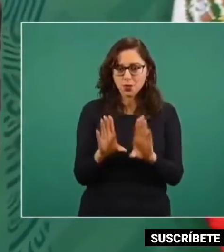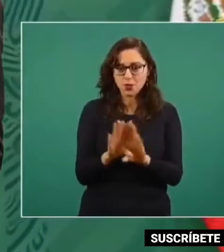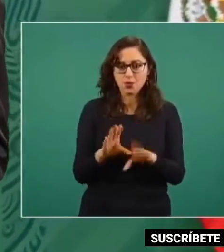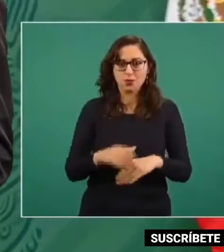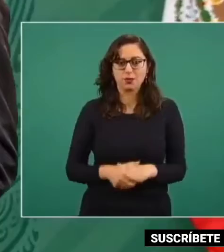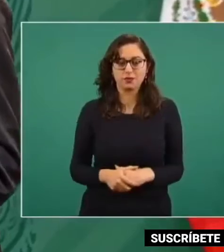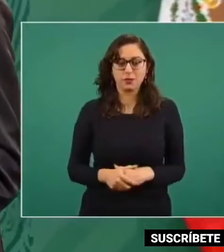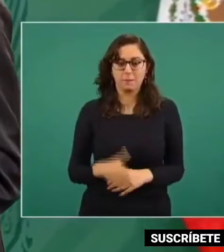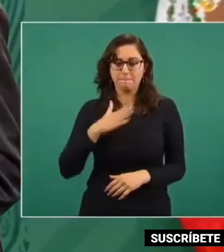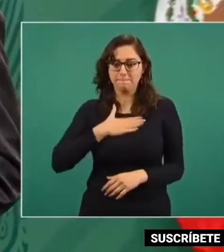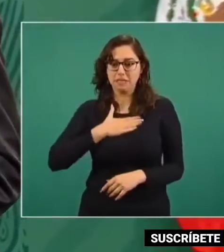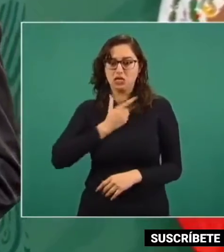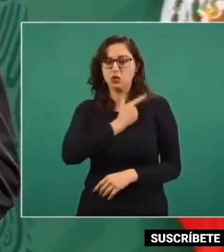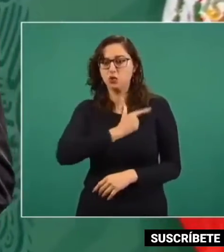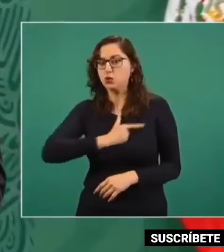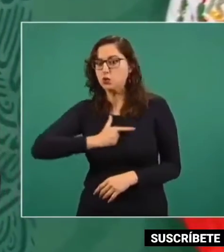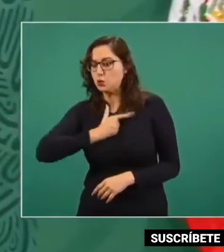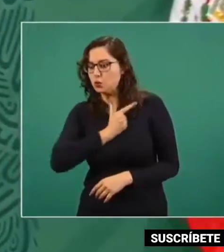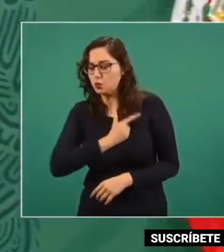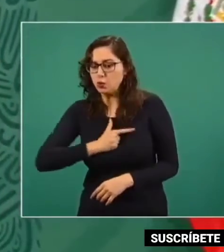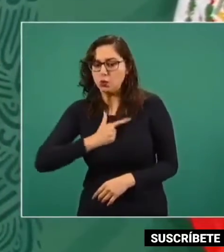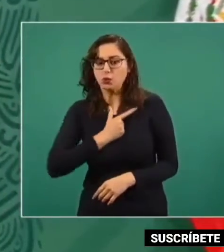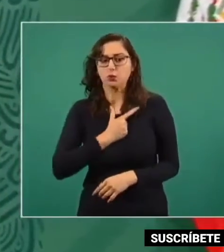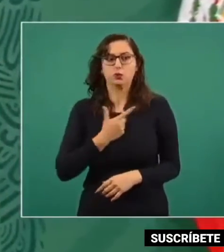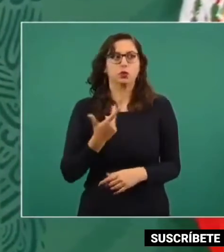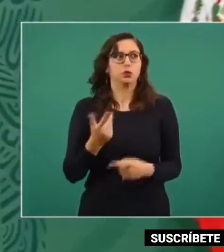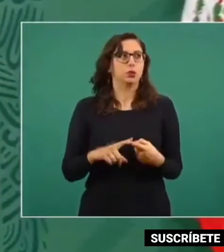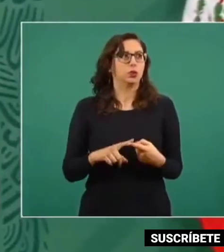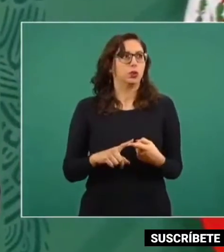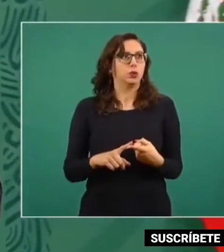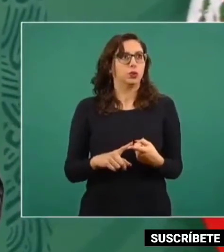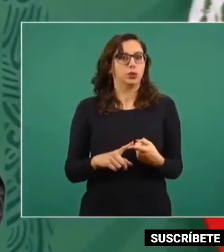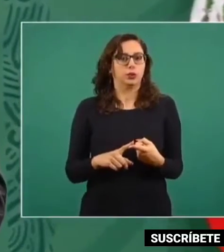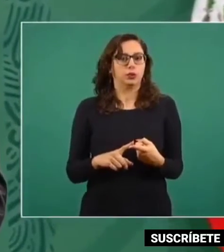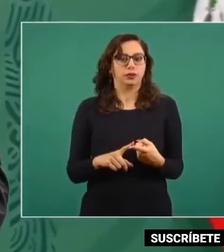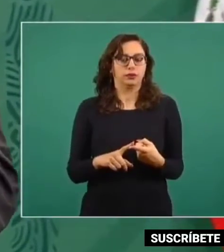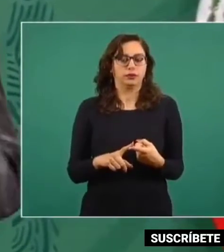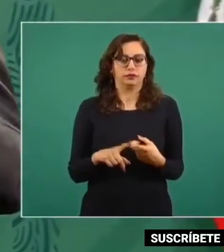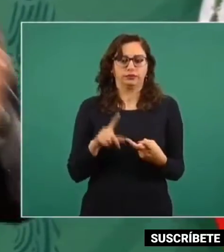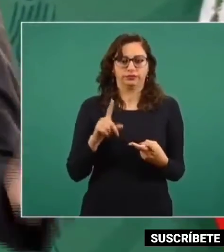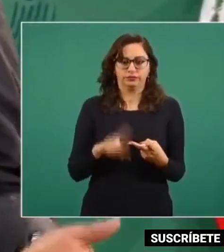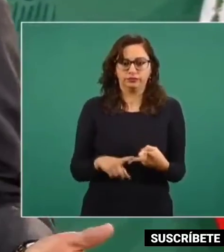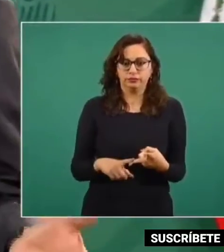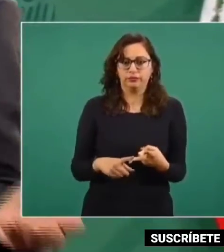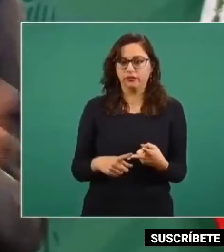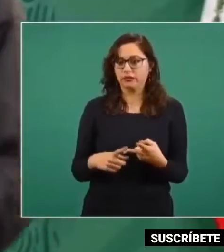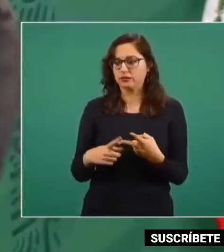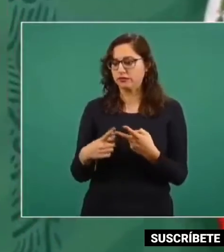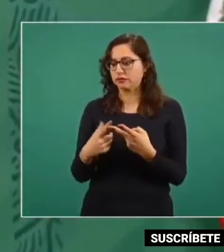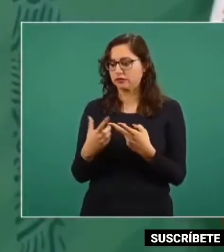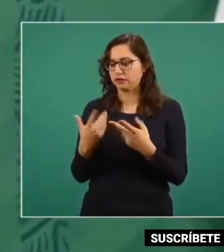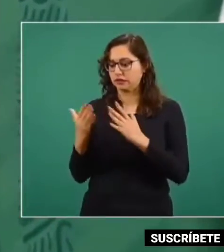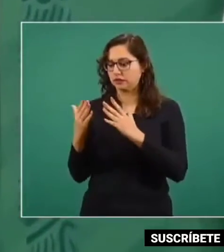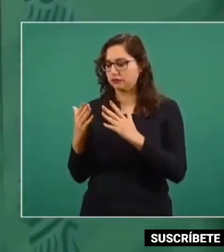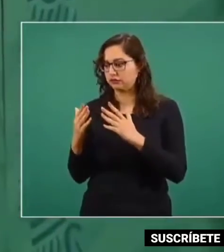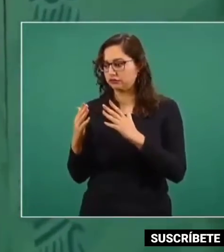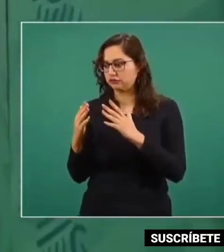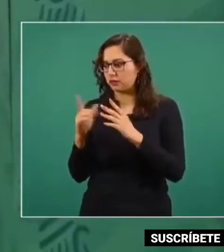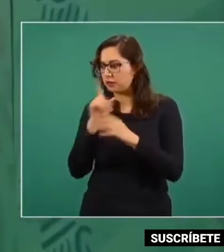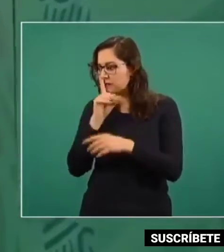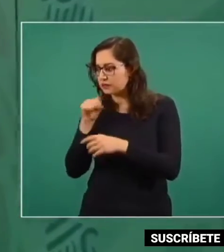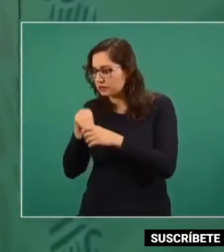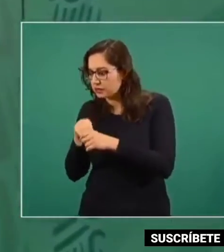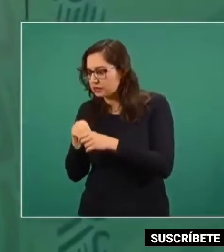Nuestros gustos, lo que hacemos en público y lo que hacemos en privado,